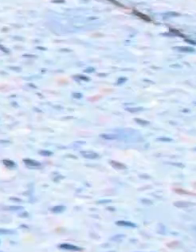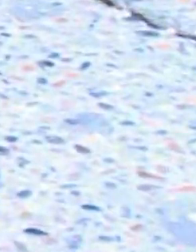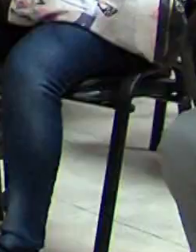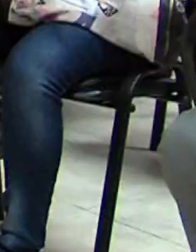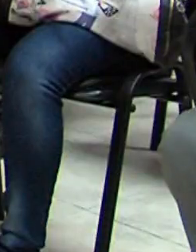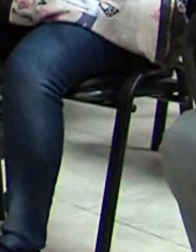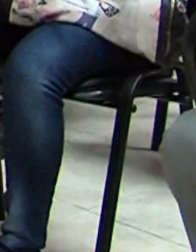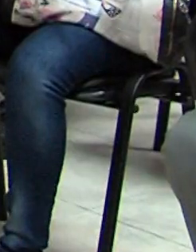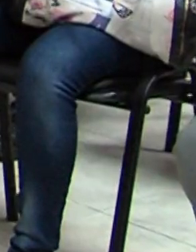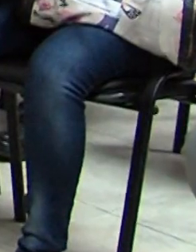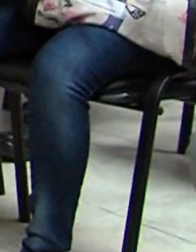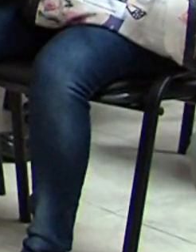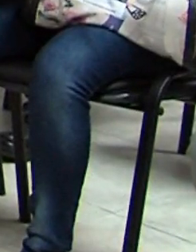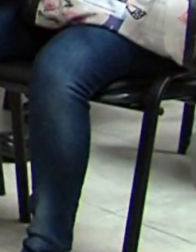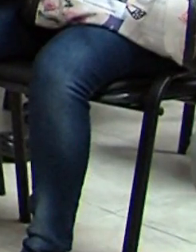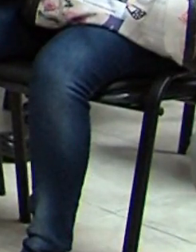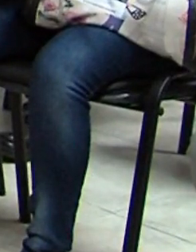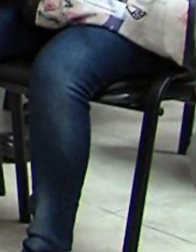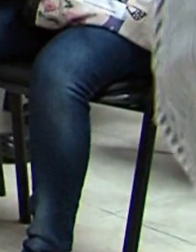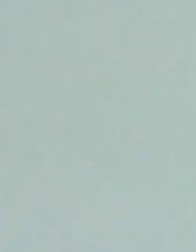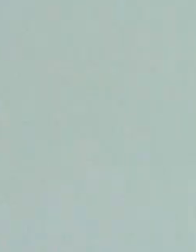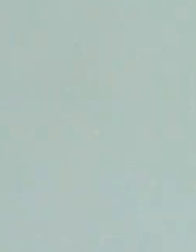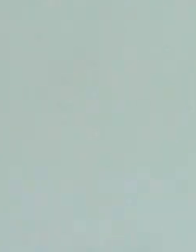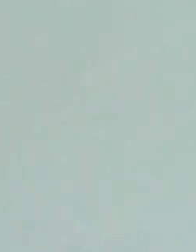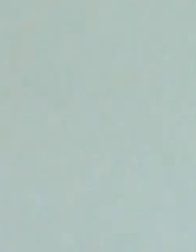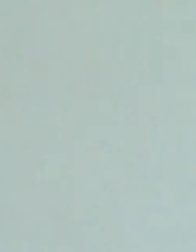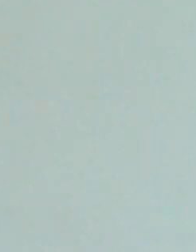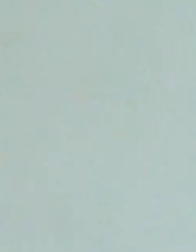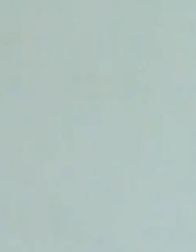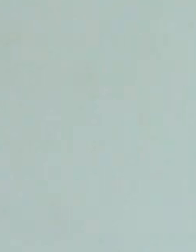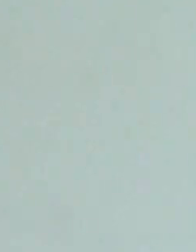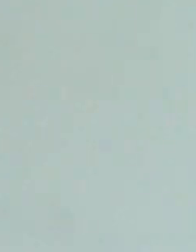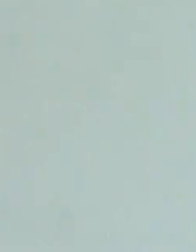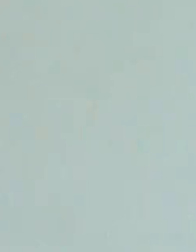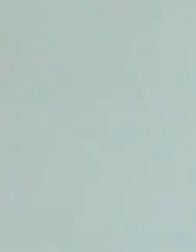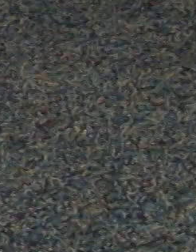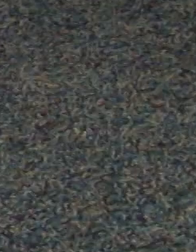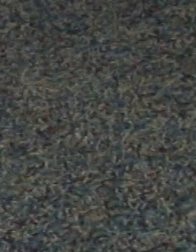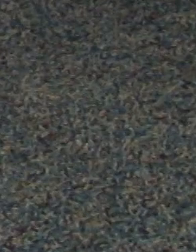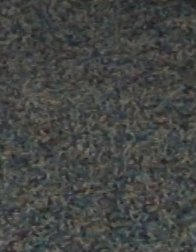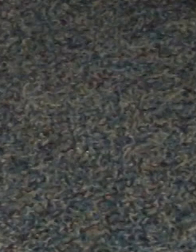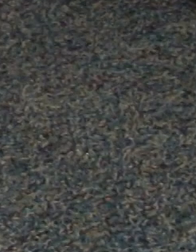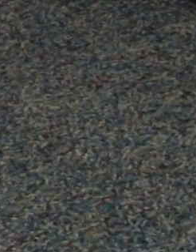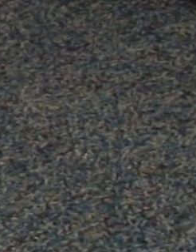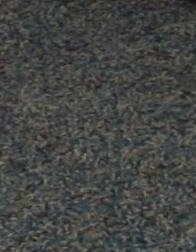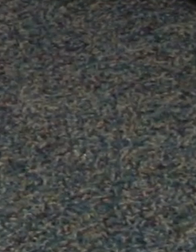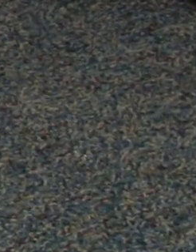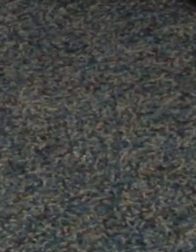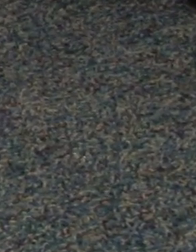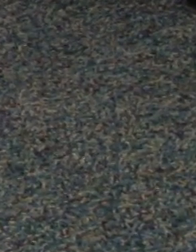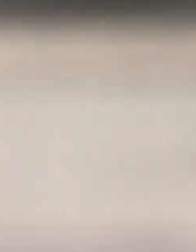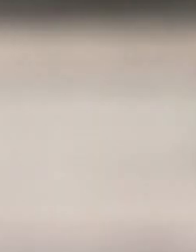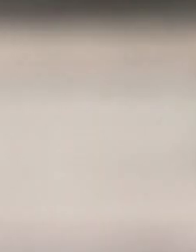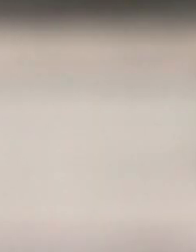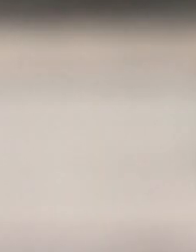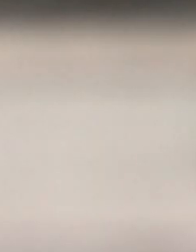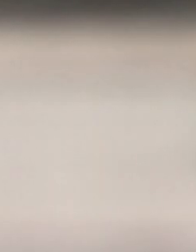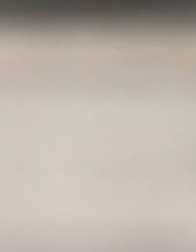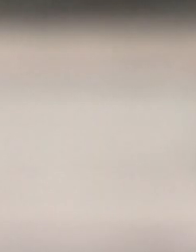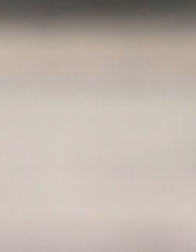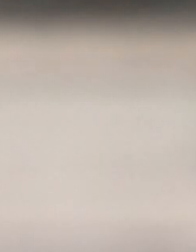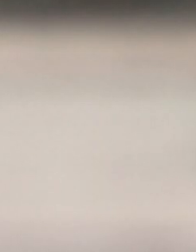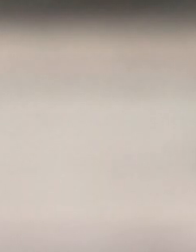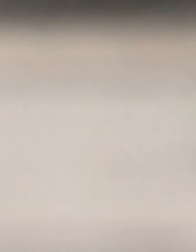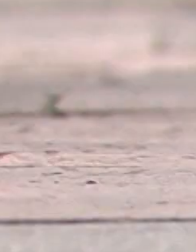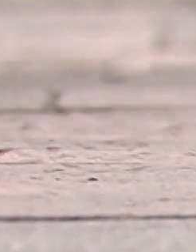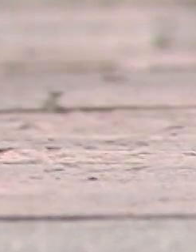los compromisos de la Contraloría General con la población en condición de discapacidad y las ineficiencias de programas en salud, educación y